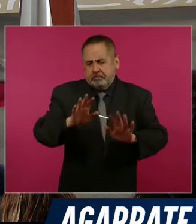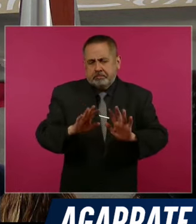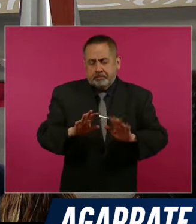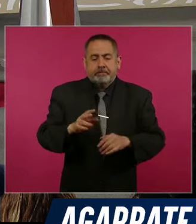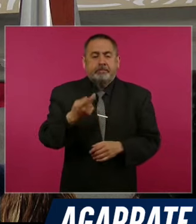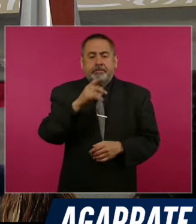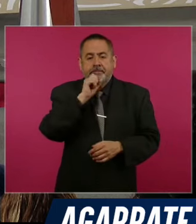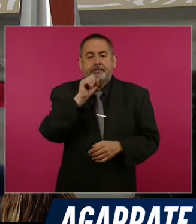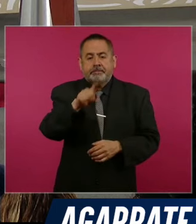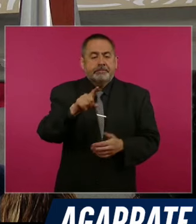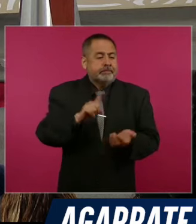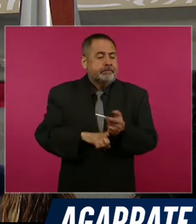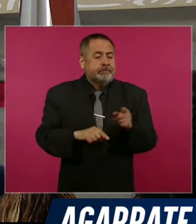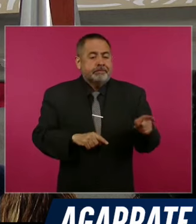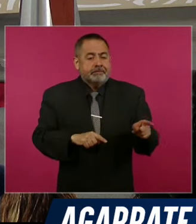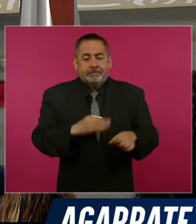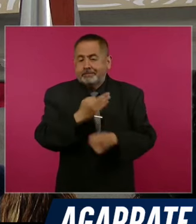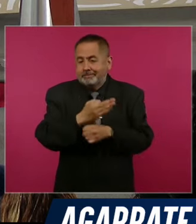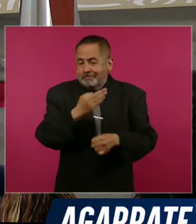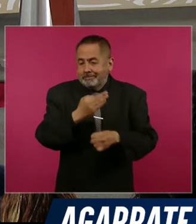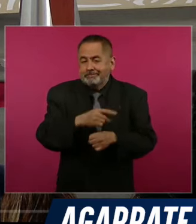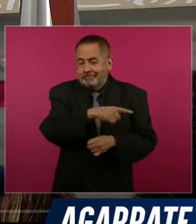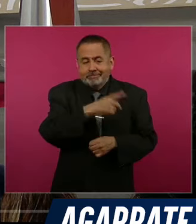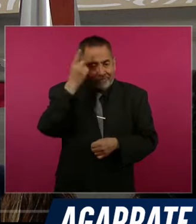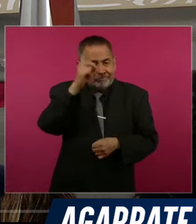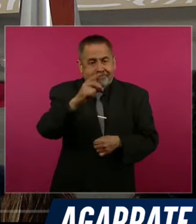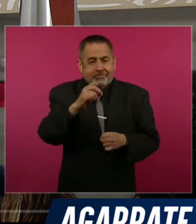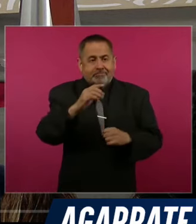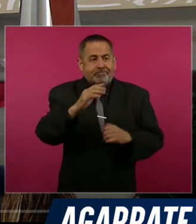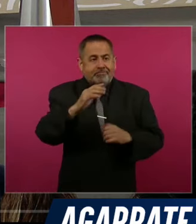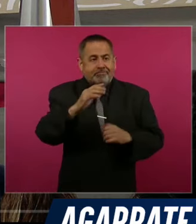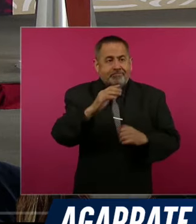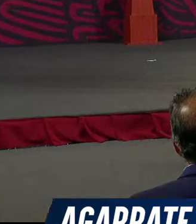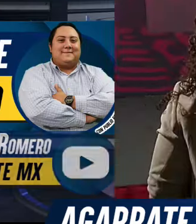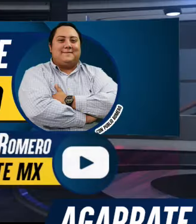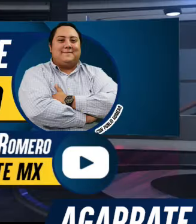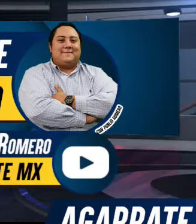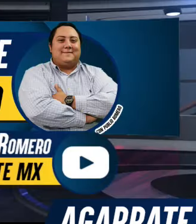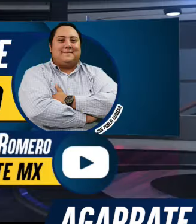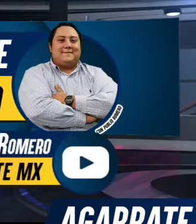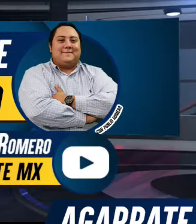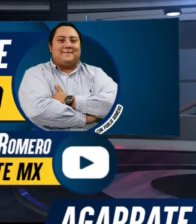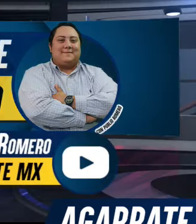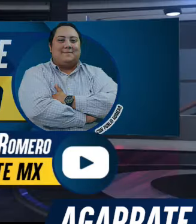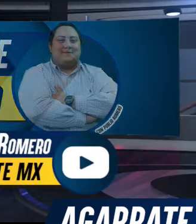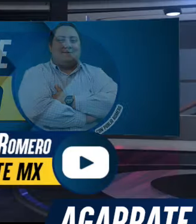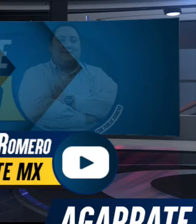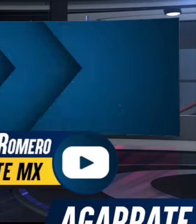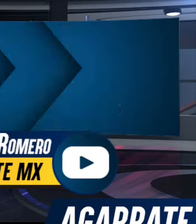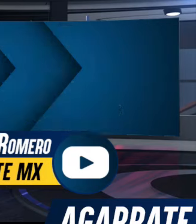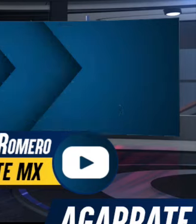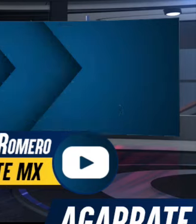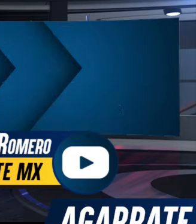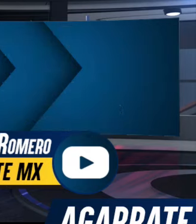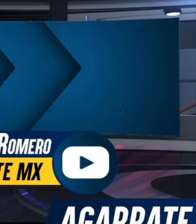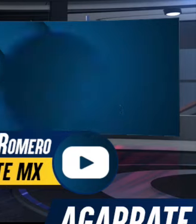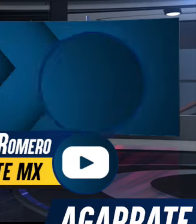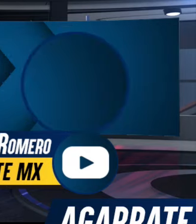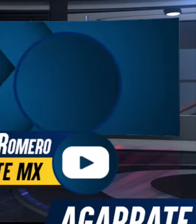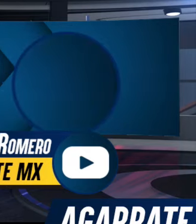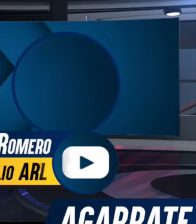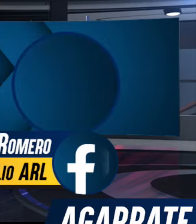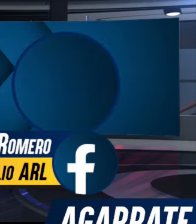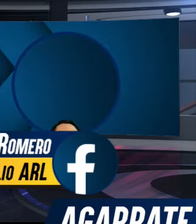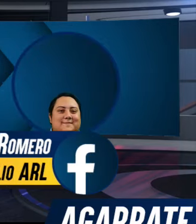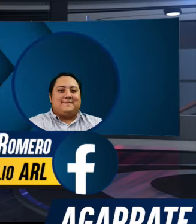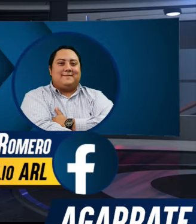pero también los intereses inmobiliarios están ahí interesante no los intereses